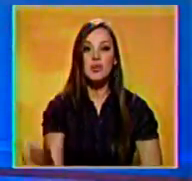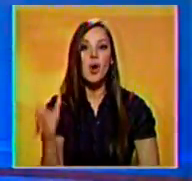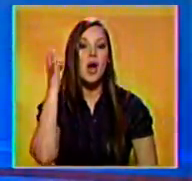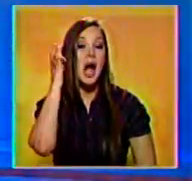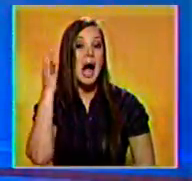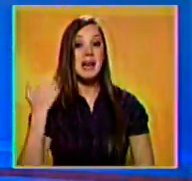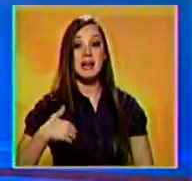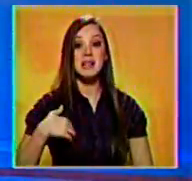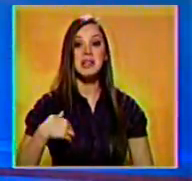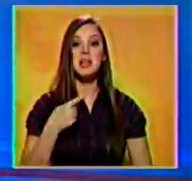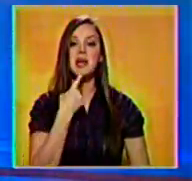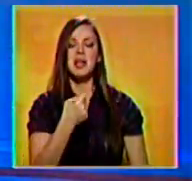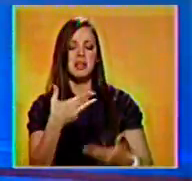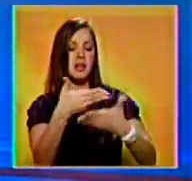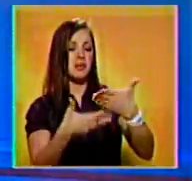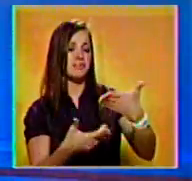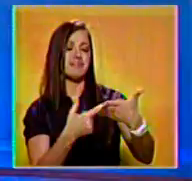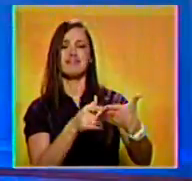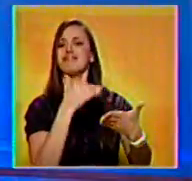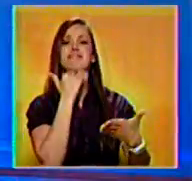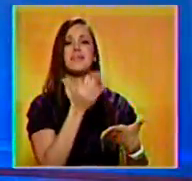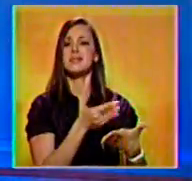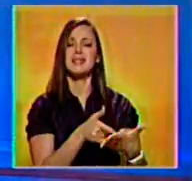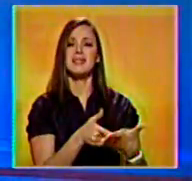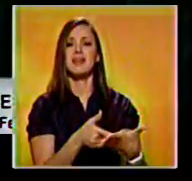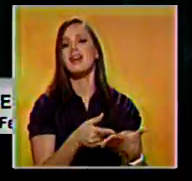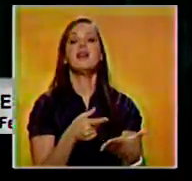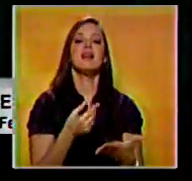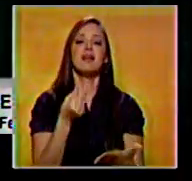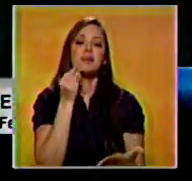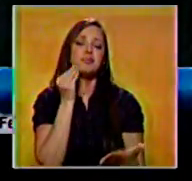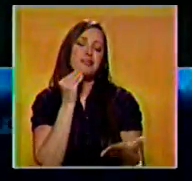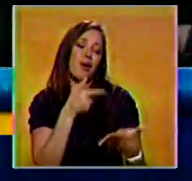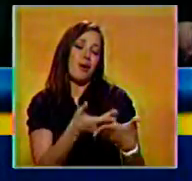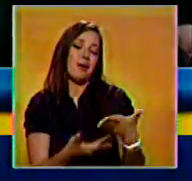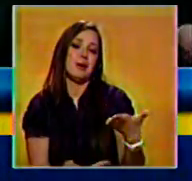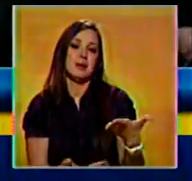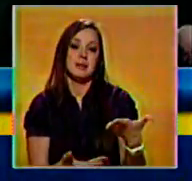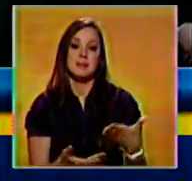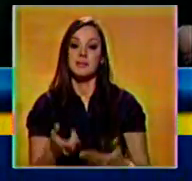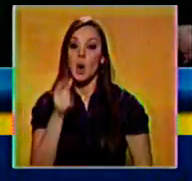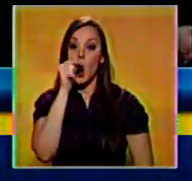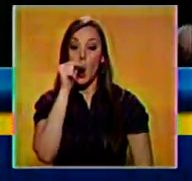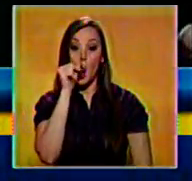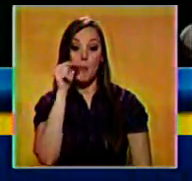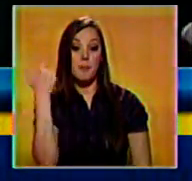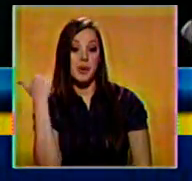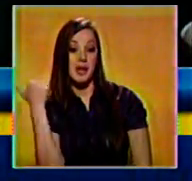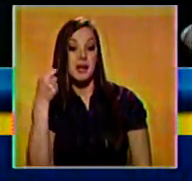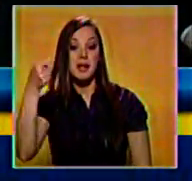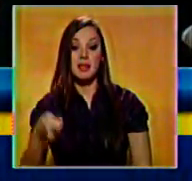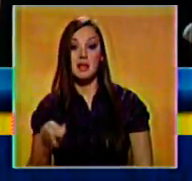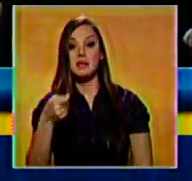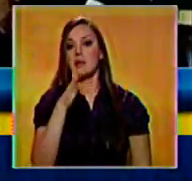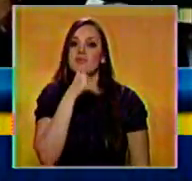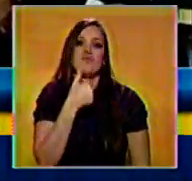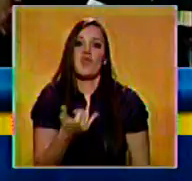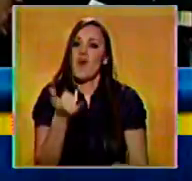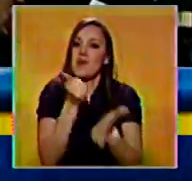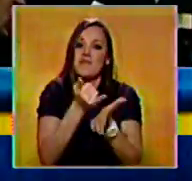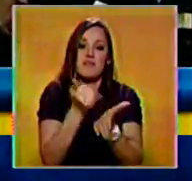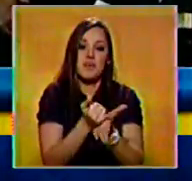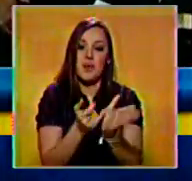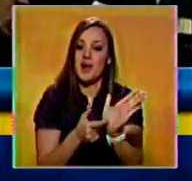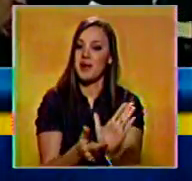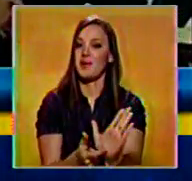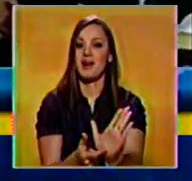Fernández ya que considera las acusaciones como ridículas el magistrado Daniel rafecas Consideró que no existen evidencias para iniciar